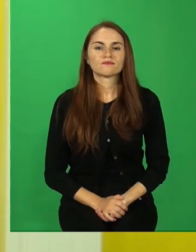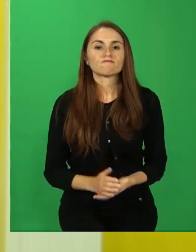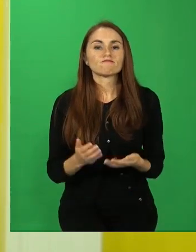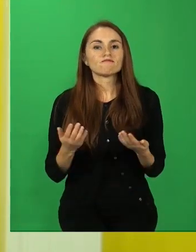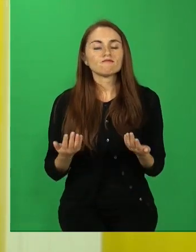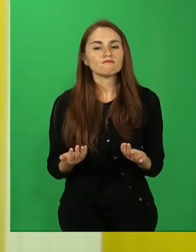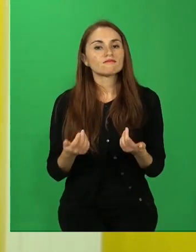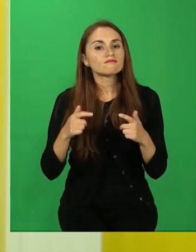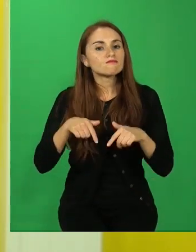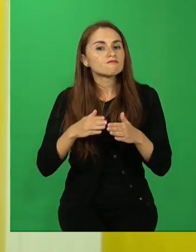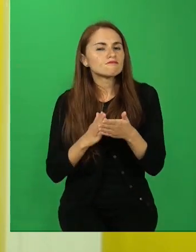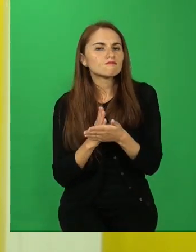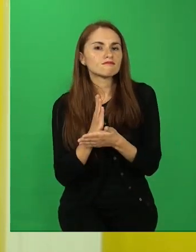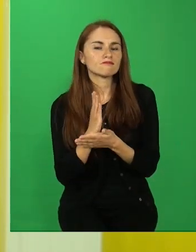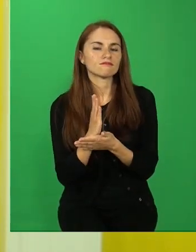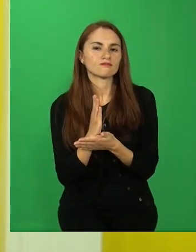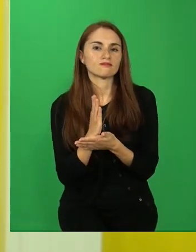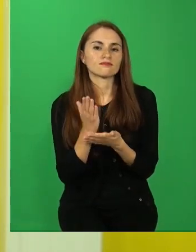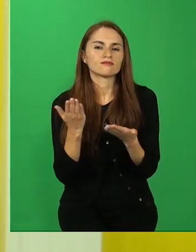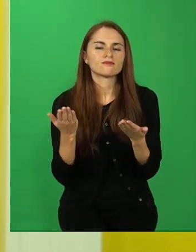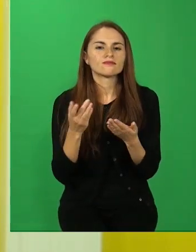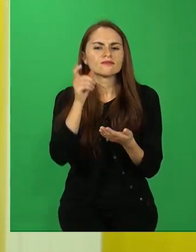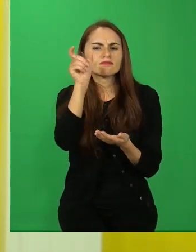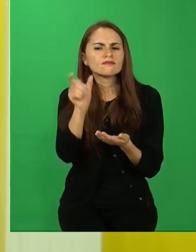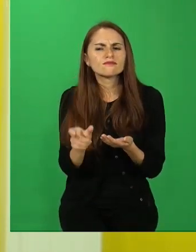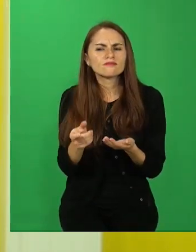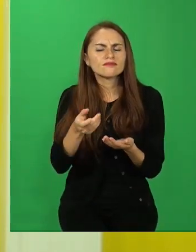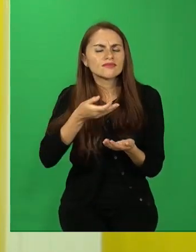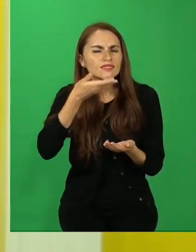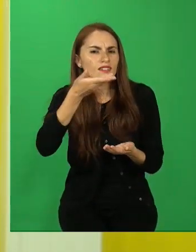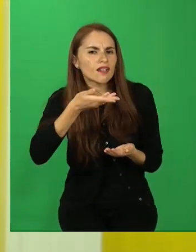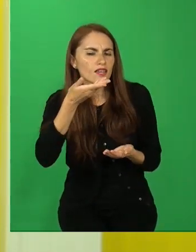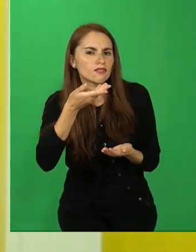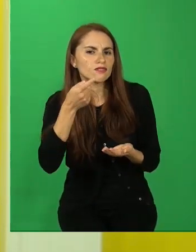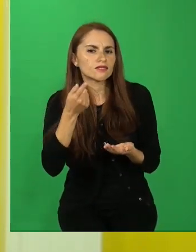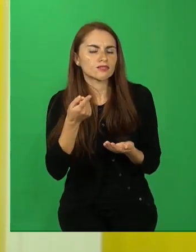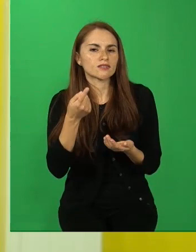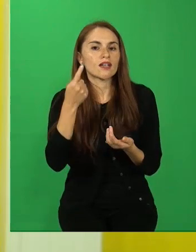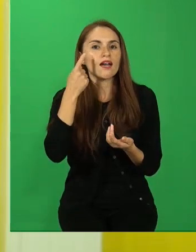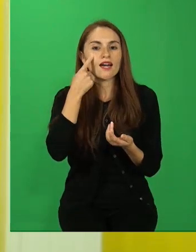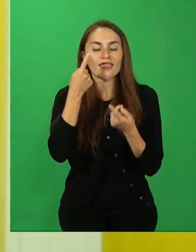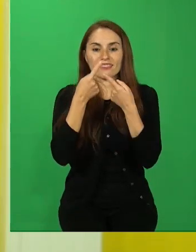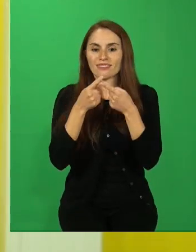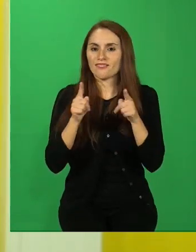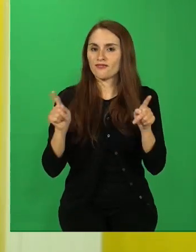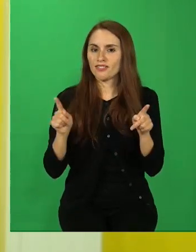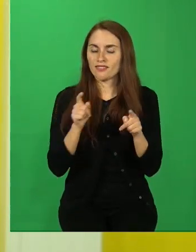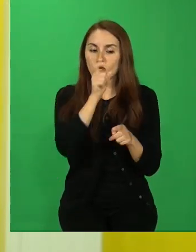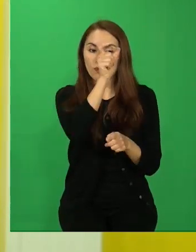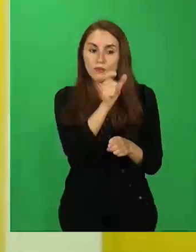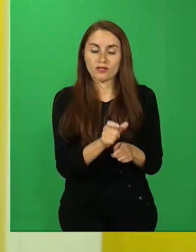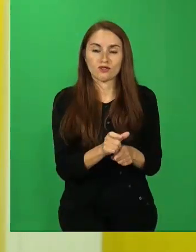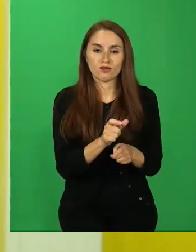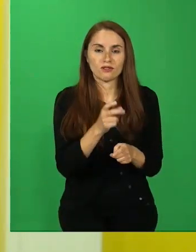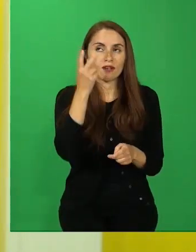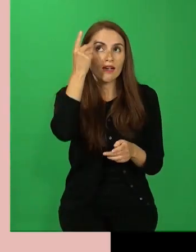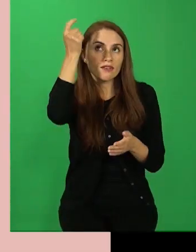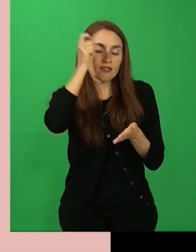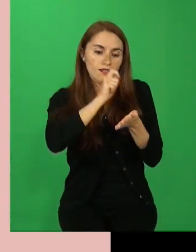Para comenzar con lo que es un narrador, primero vamos a diferenciar entre lo que es un autor y un